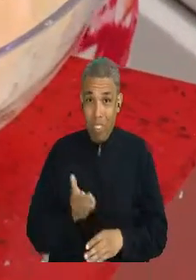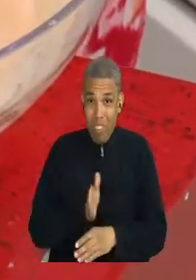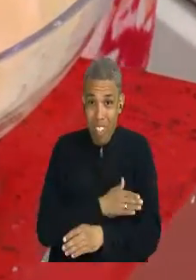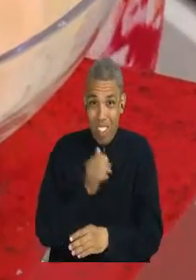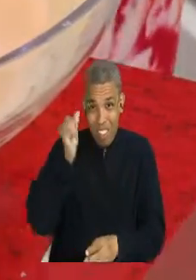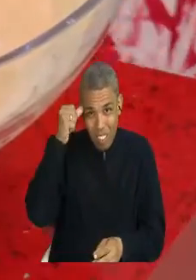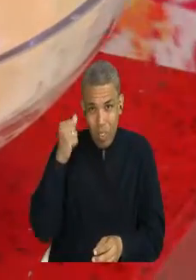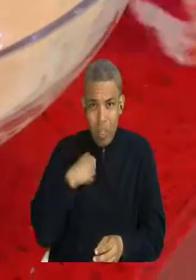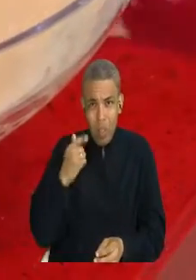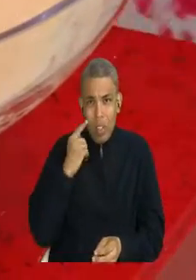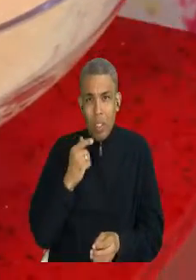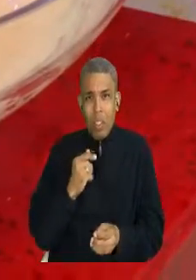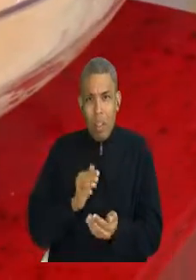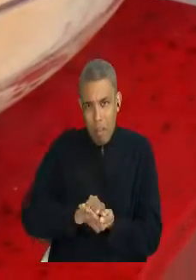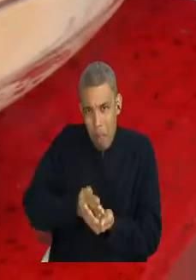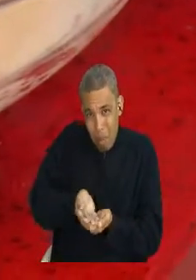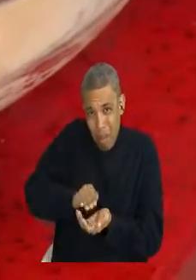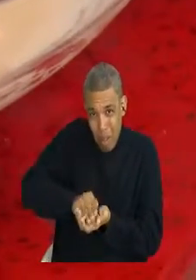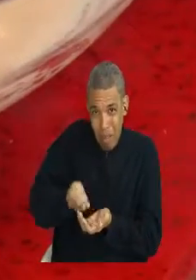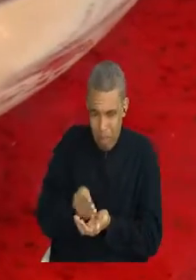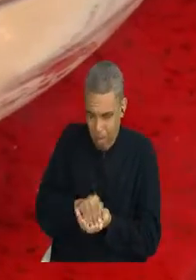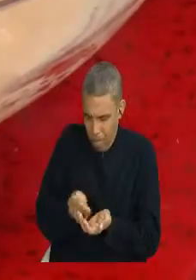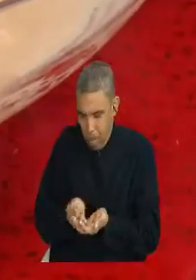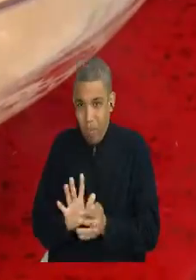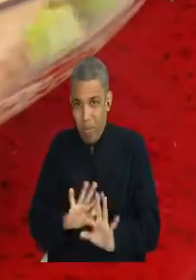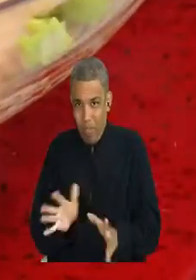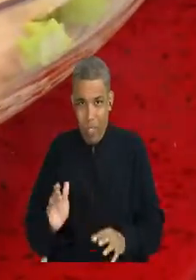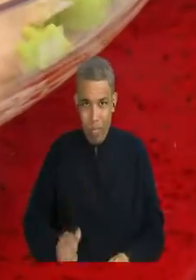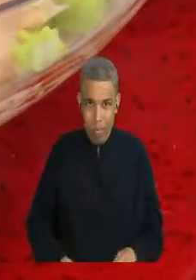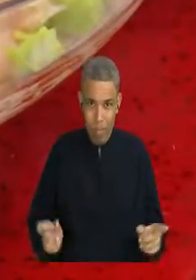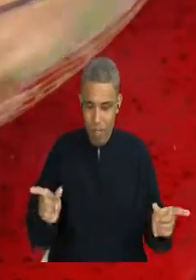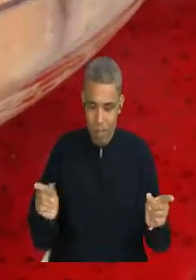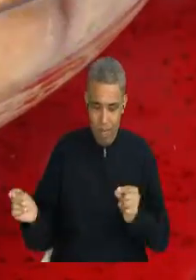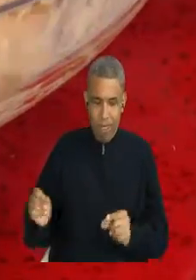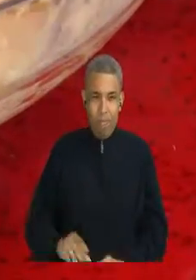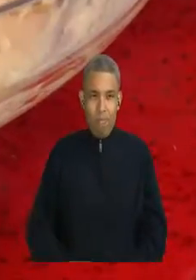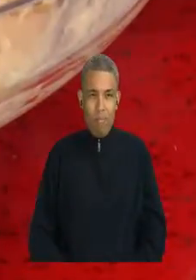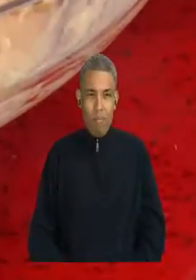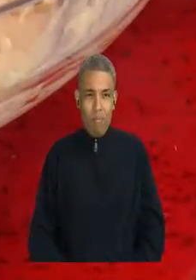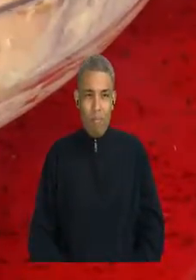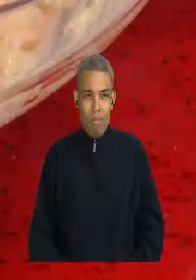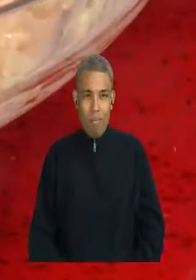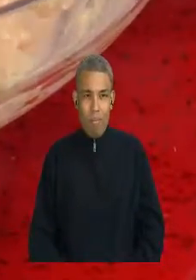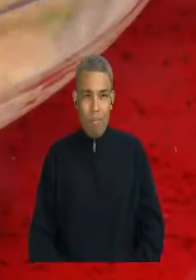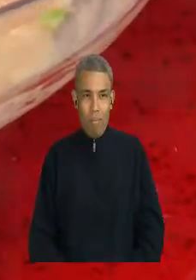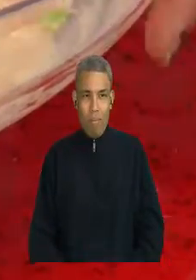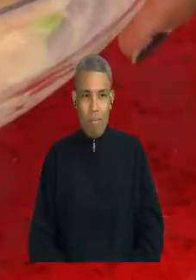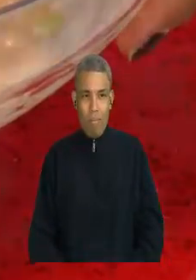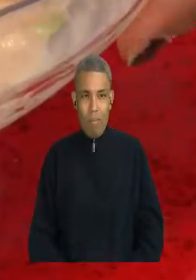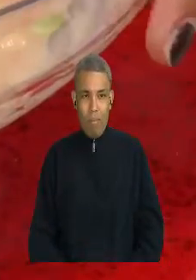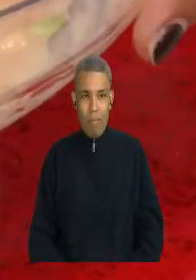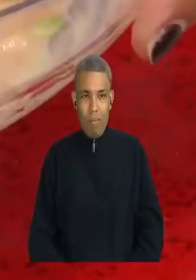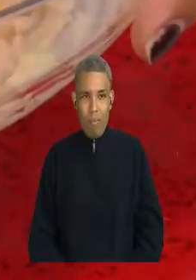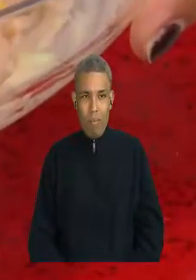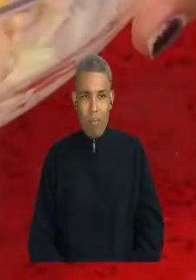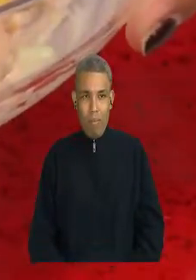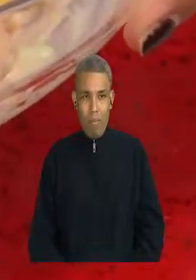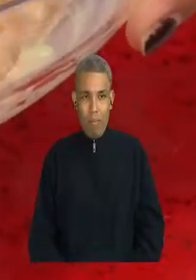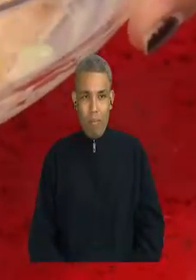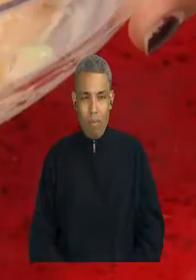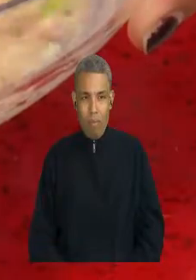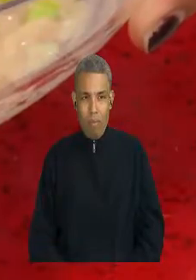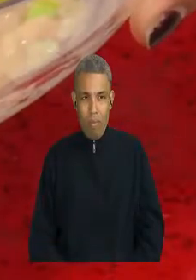favor. Ya están totalmente listos. Bueno, okay. Vamos a retirarlos. Yo mientras tanto estoy mezclando